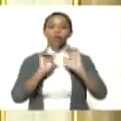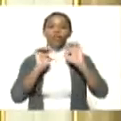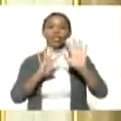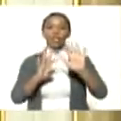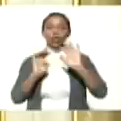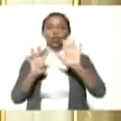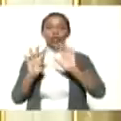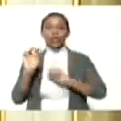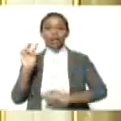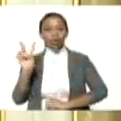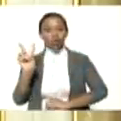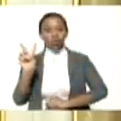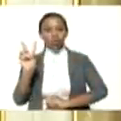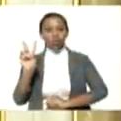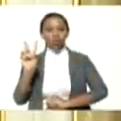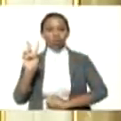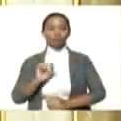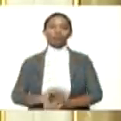1992.